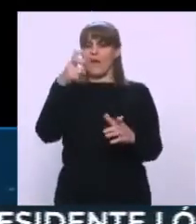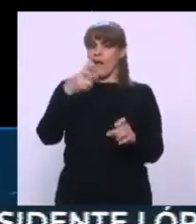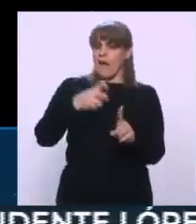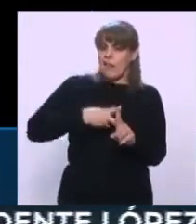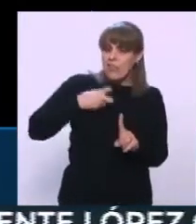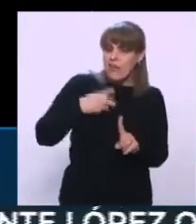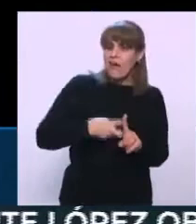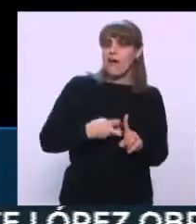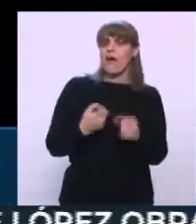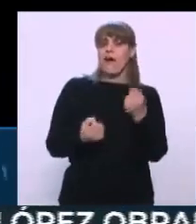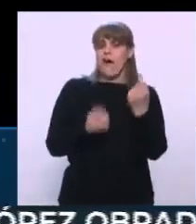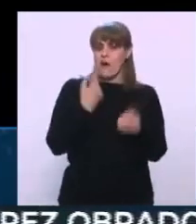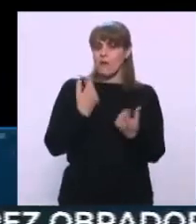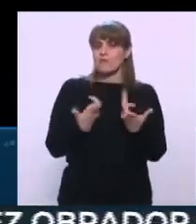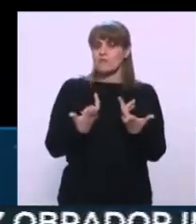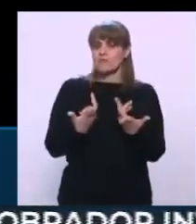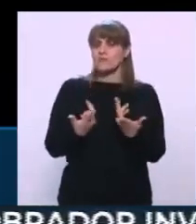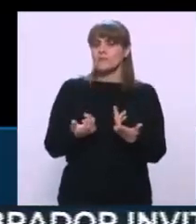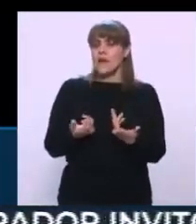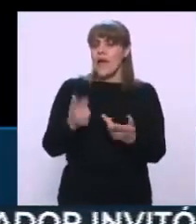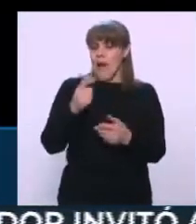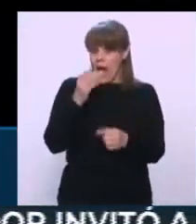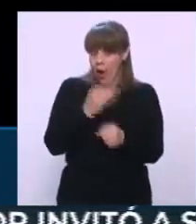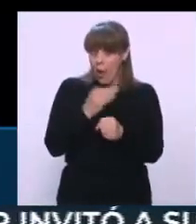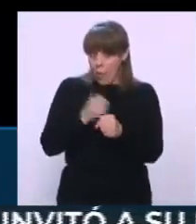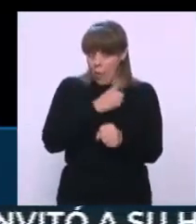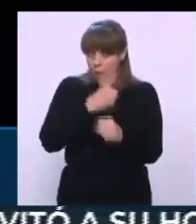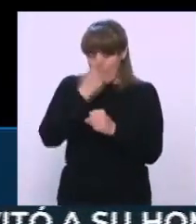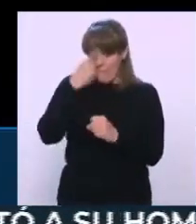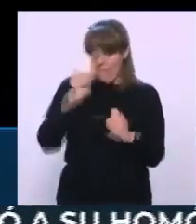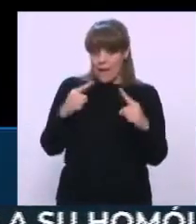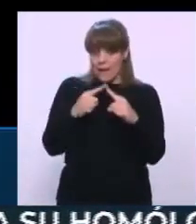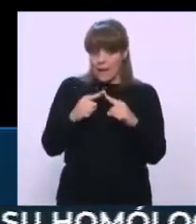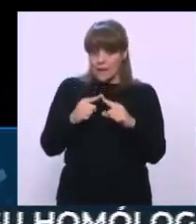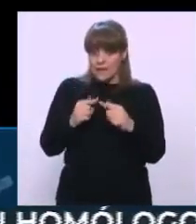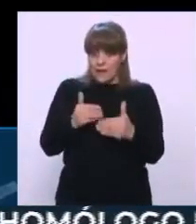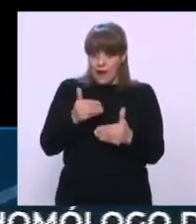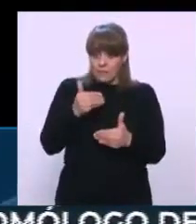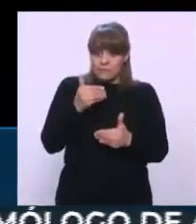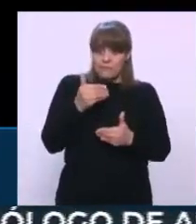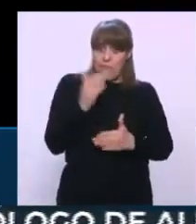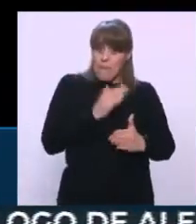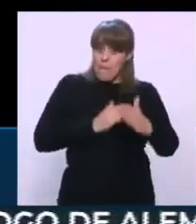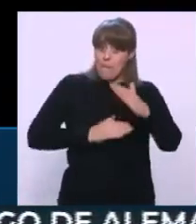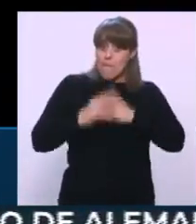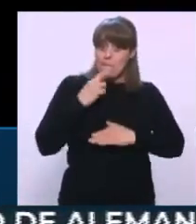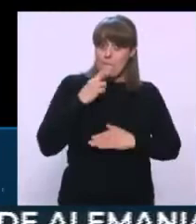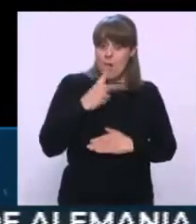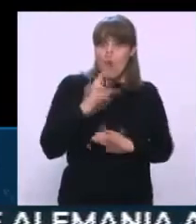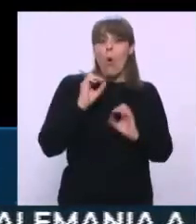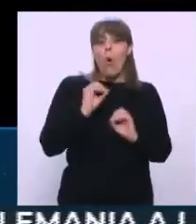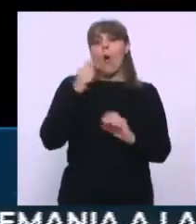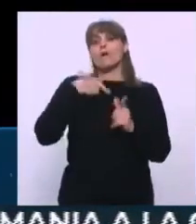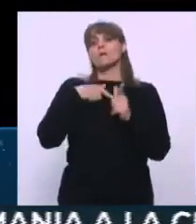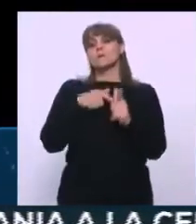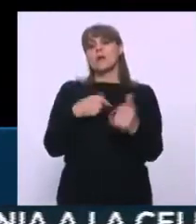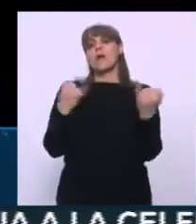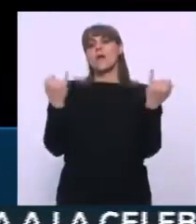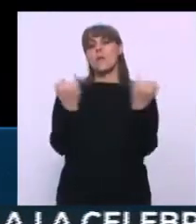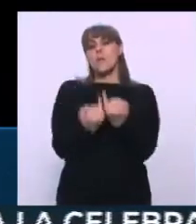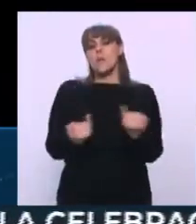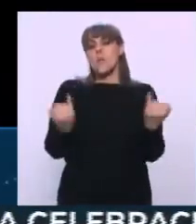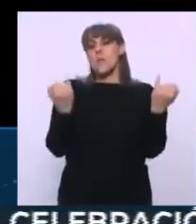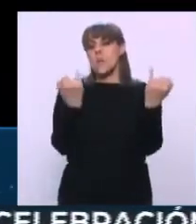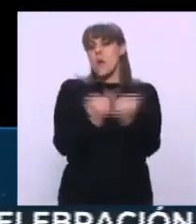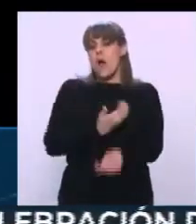¿Será la oportunidad para que la Iglesia Católica dé un paso adelante y se adecue a los tiempos actuales, o siga sumergida en un oscurantismo con